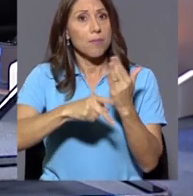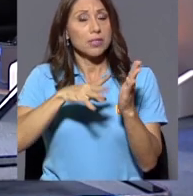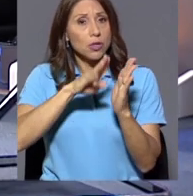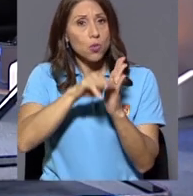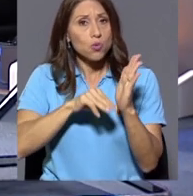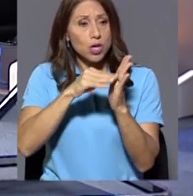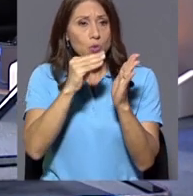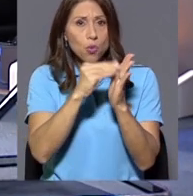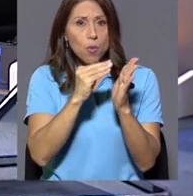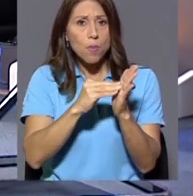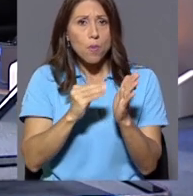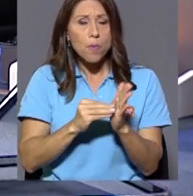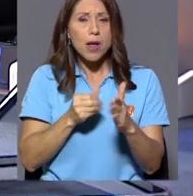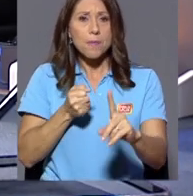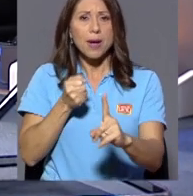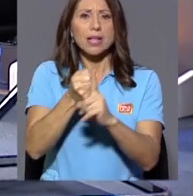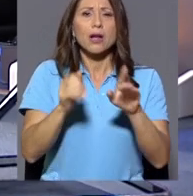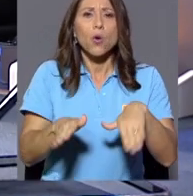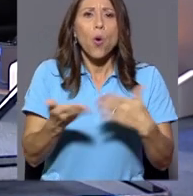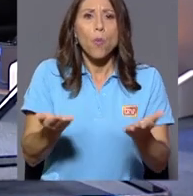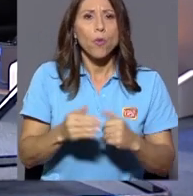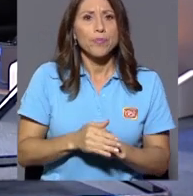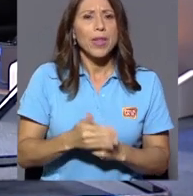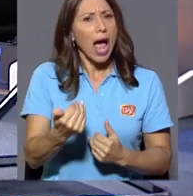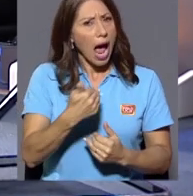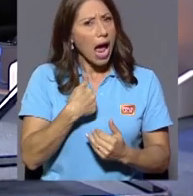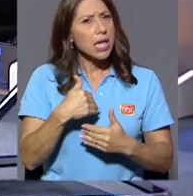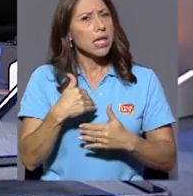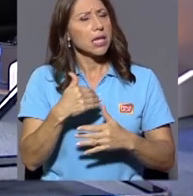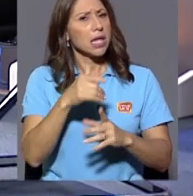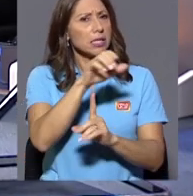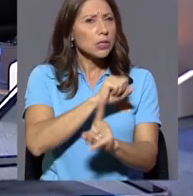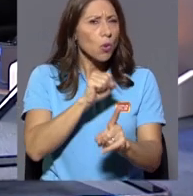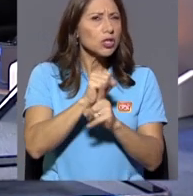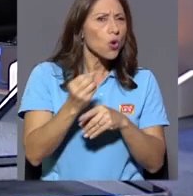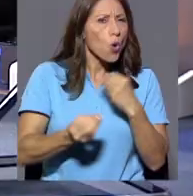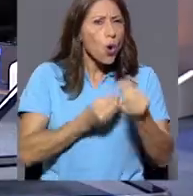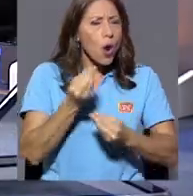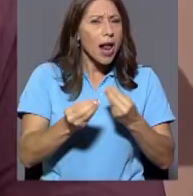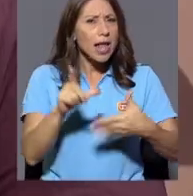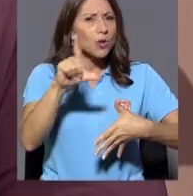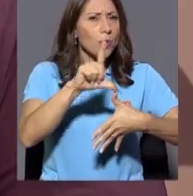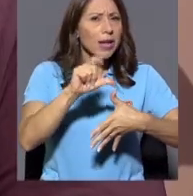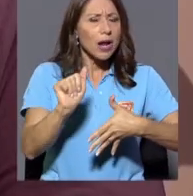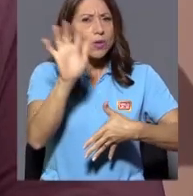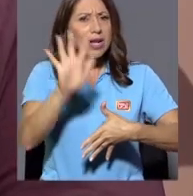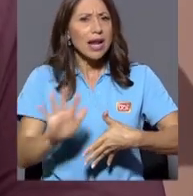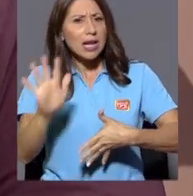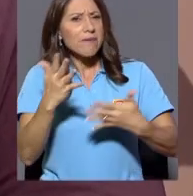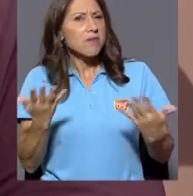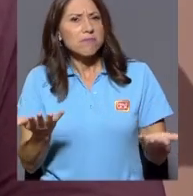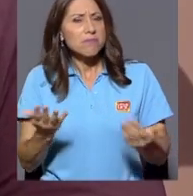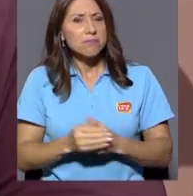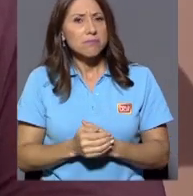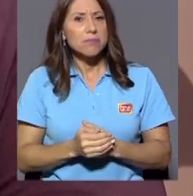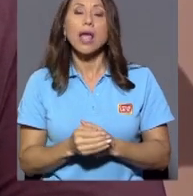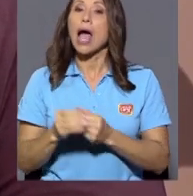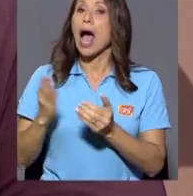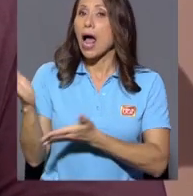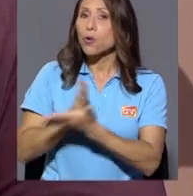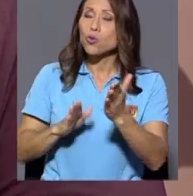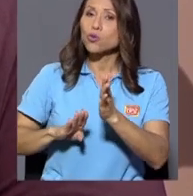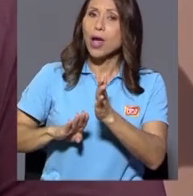currículum podía impactar hay algún estado de la situación a nivel latinoamericano y del caribe hay algunos avances de